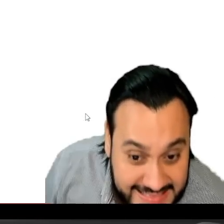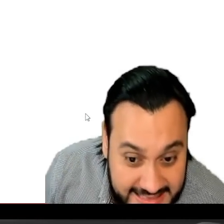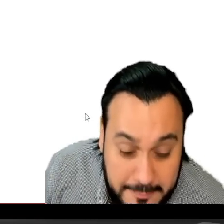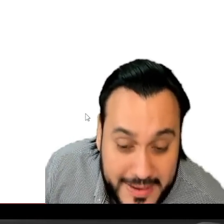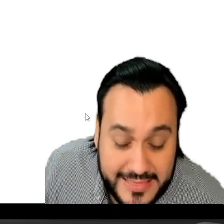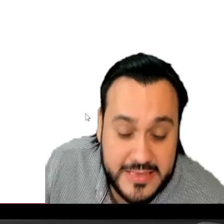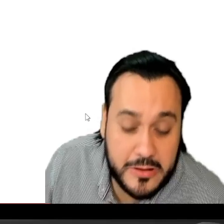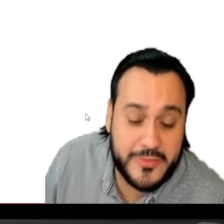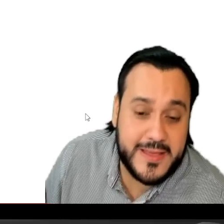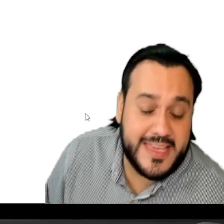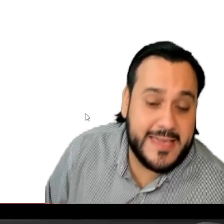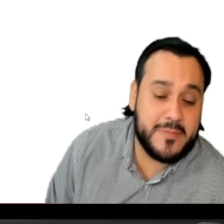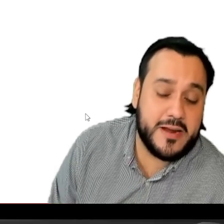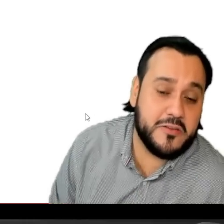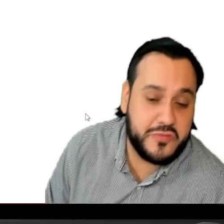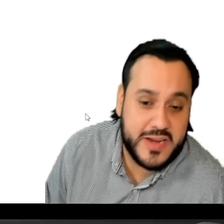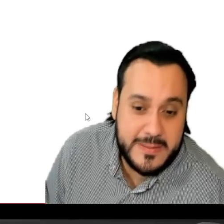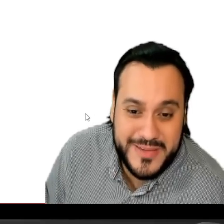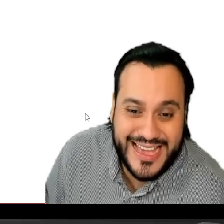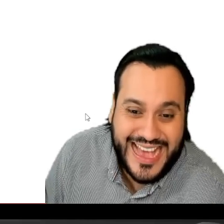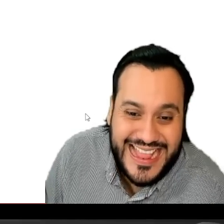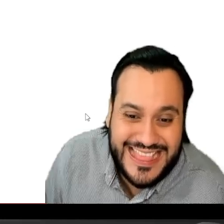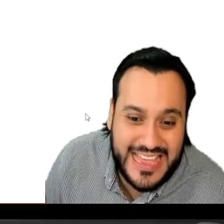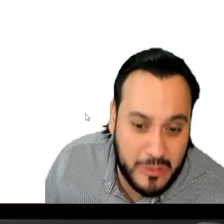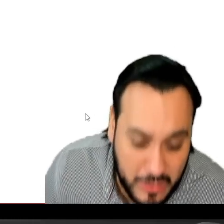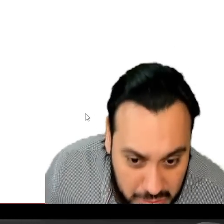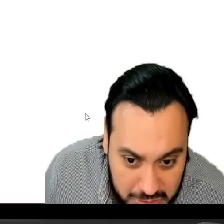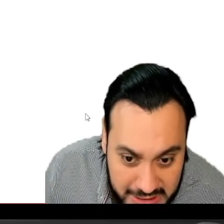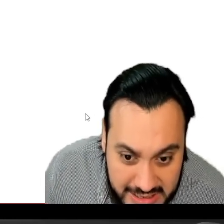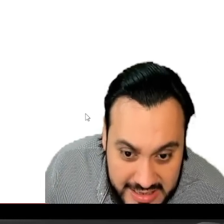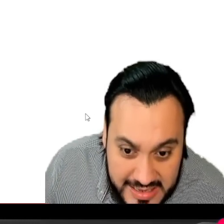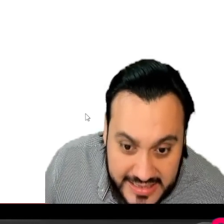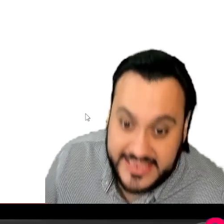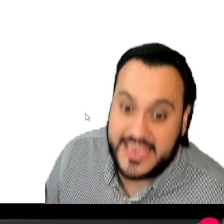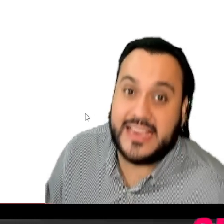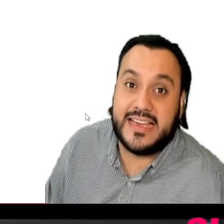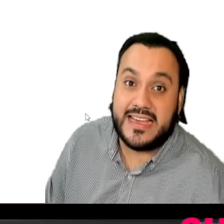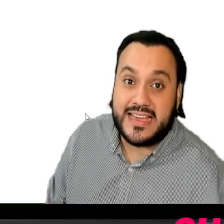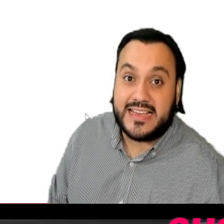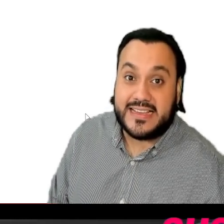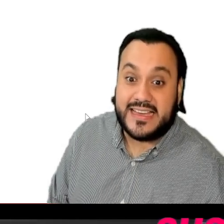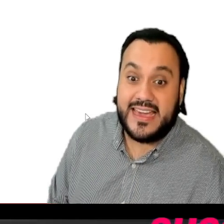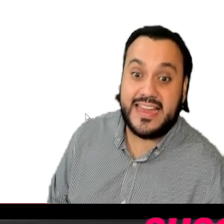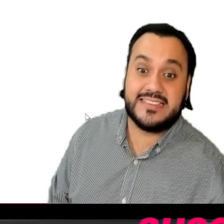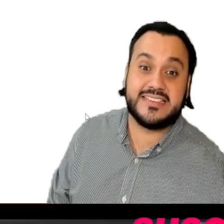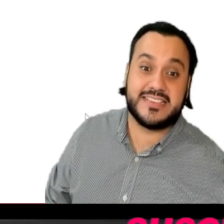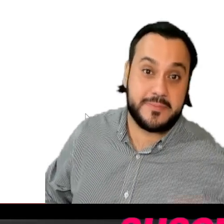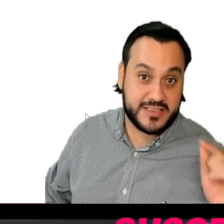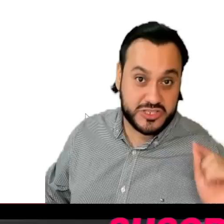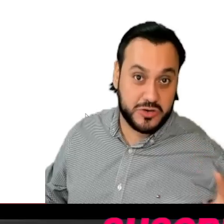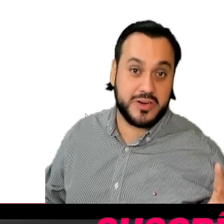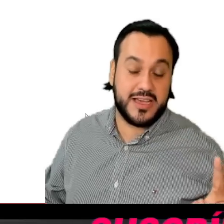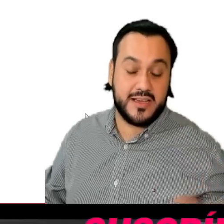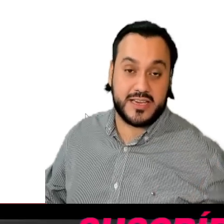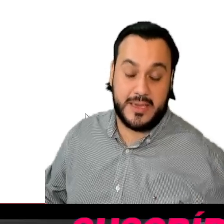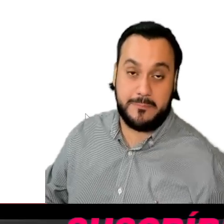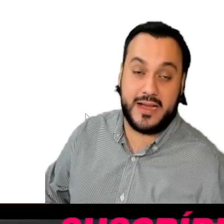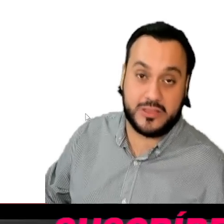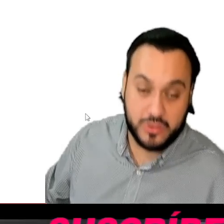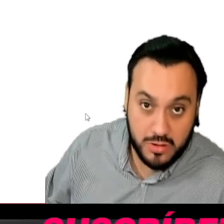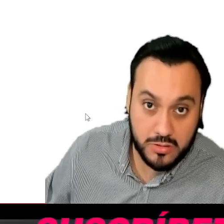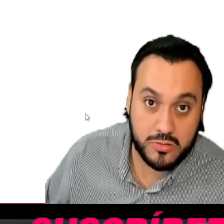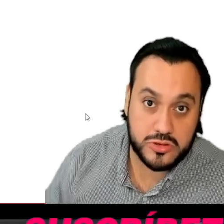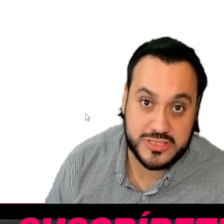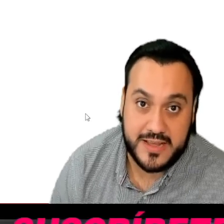del partido donde en mano felipe calderón quién el si se menciona que